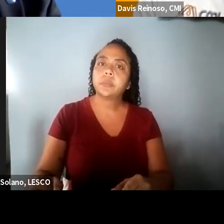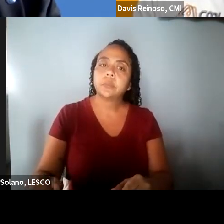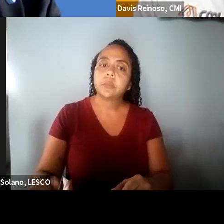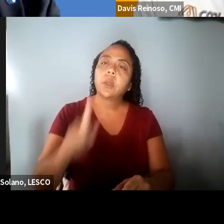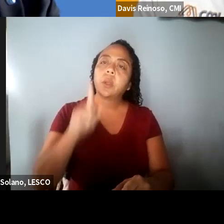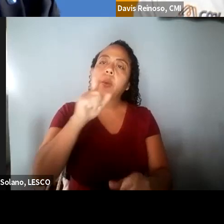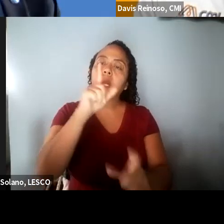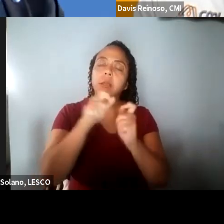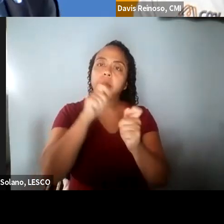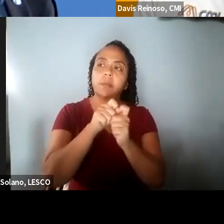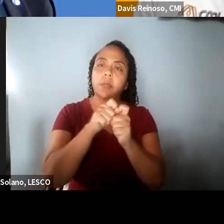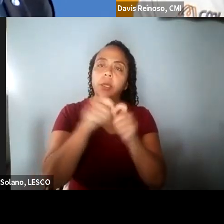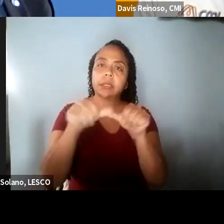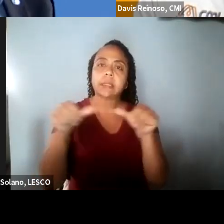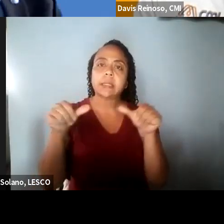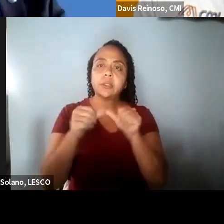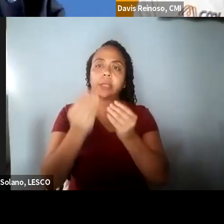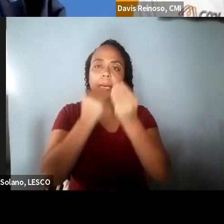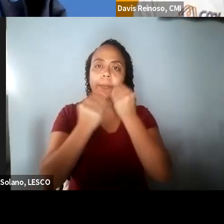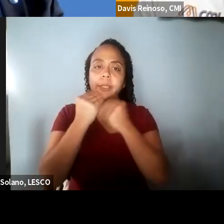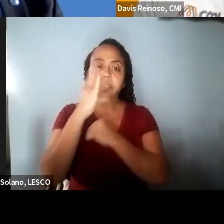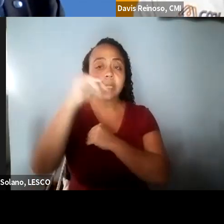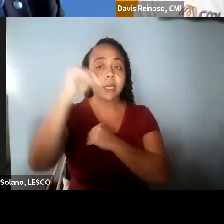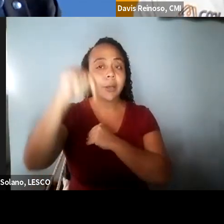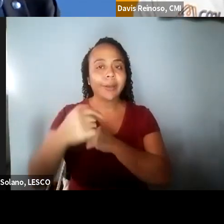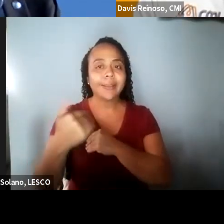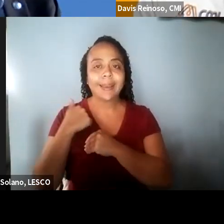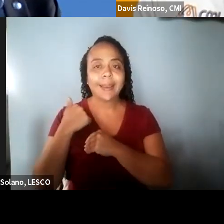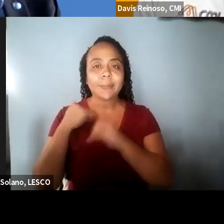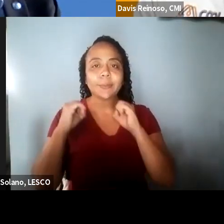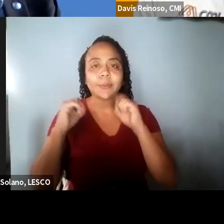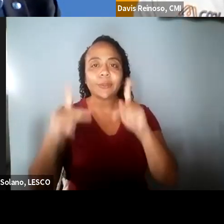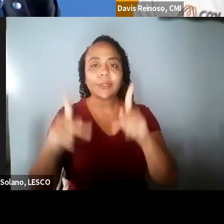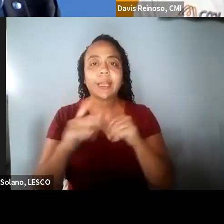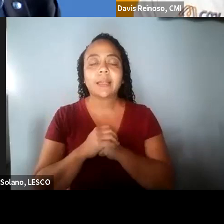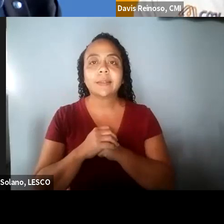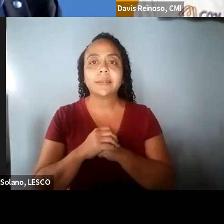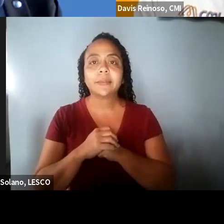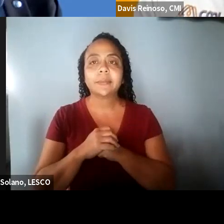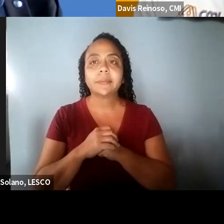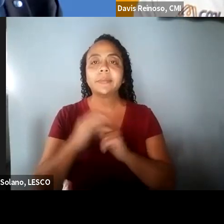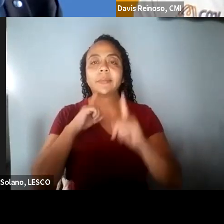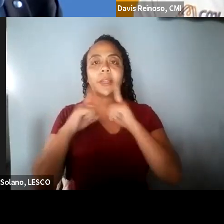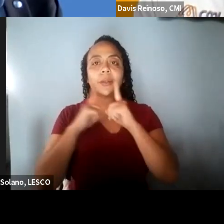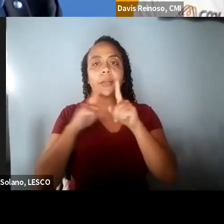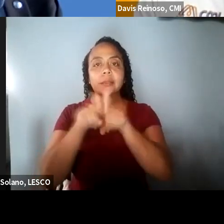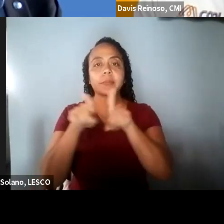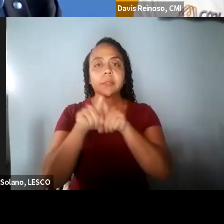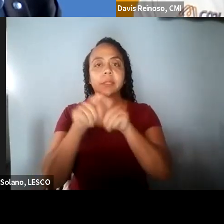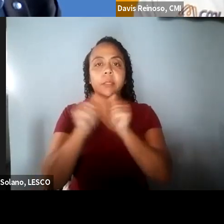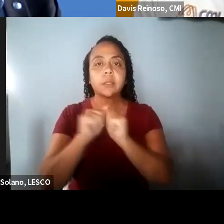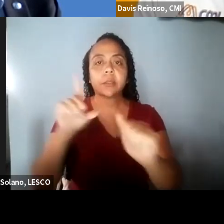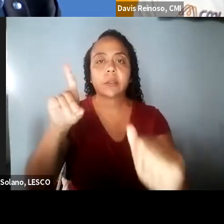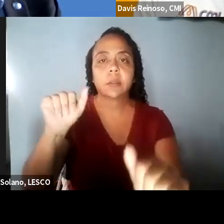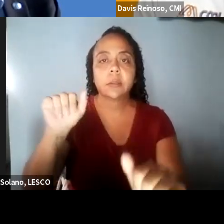del sector de alimentos y hoy tenemos la oportunidad de dialogar también con davies davies